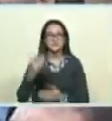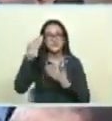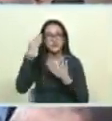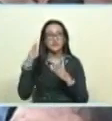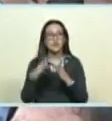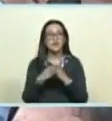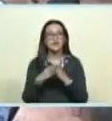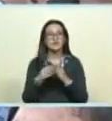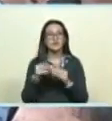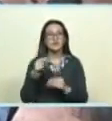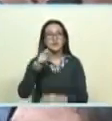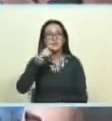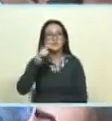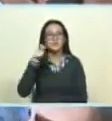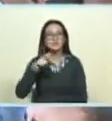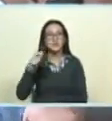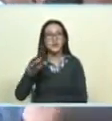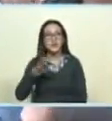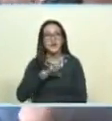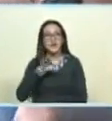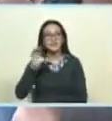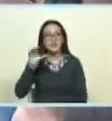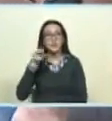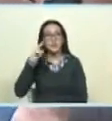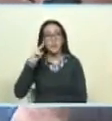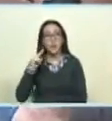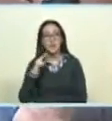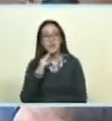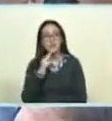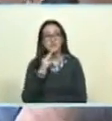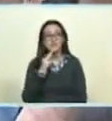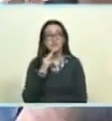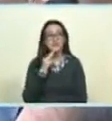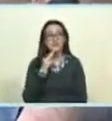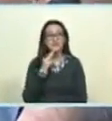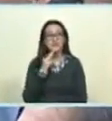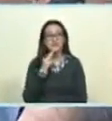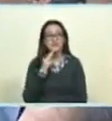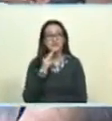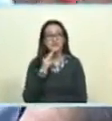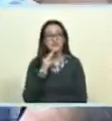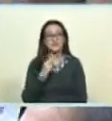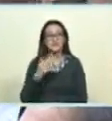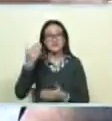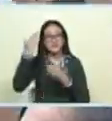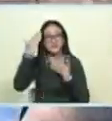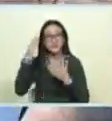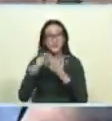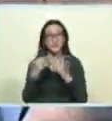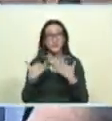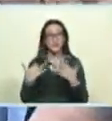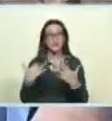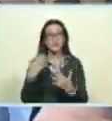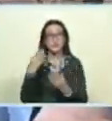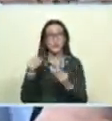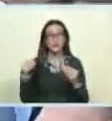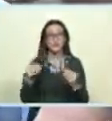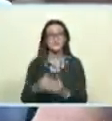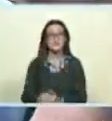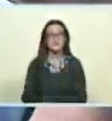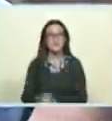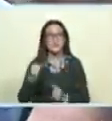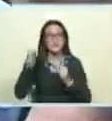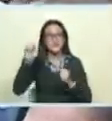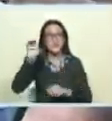la gente, mi gente del Estado Bolívar y de Angostura, Ciudad Bolívar. Un saludo a todos. ¡Que viva